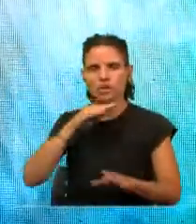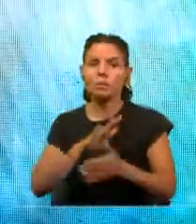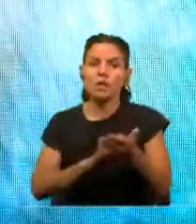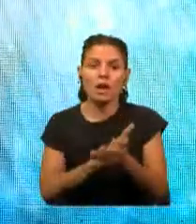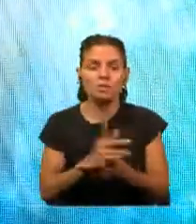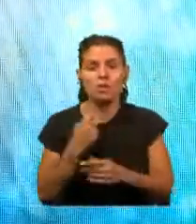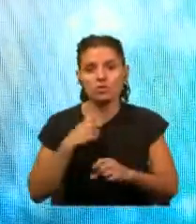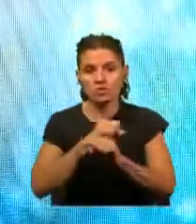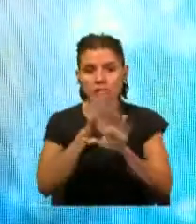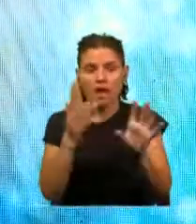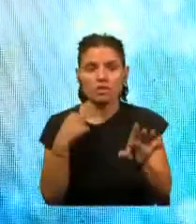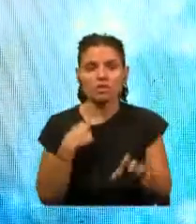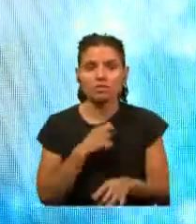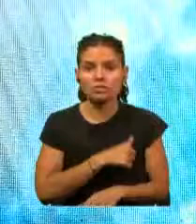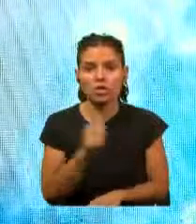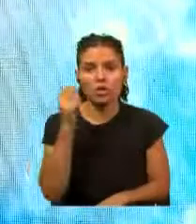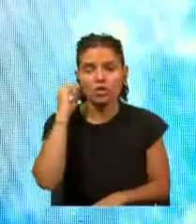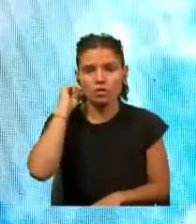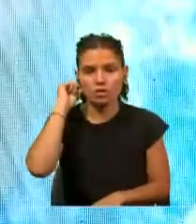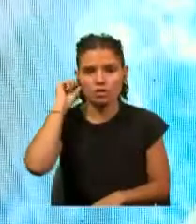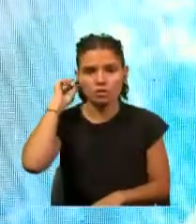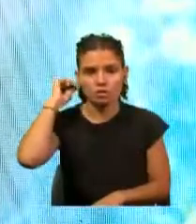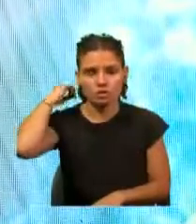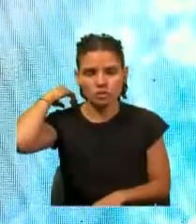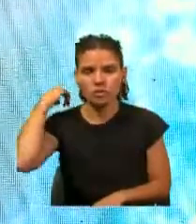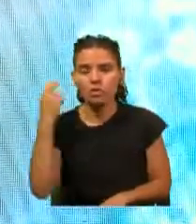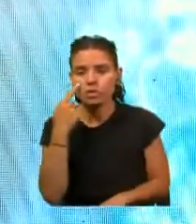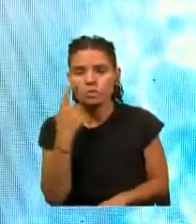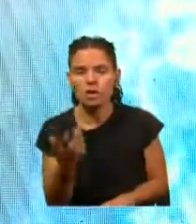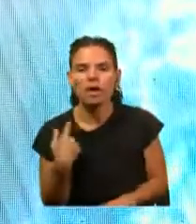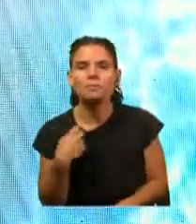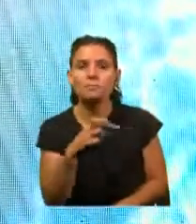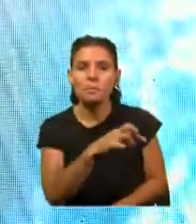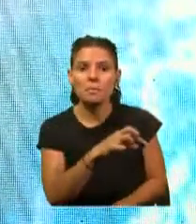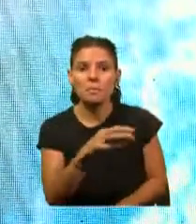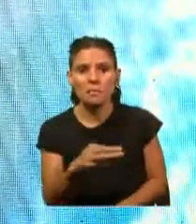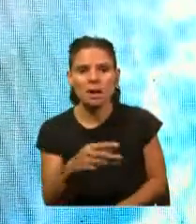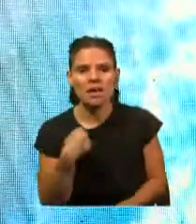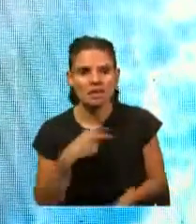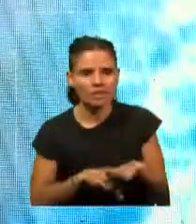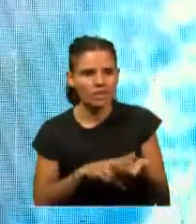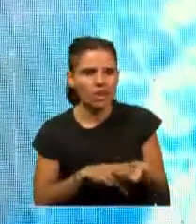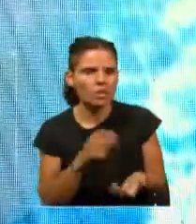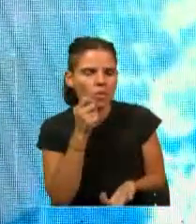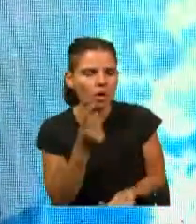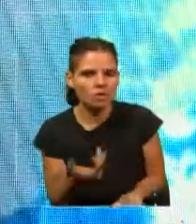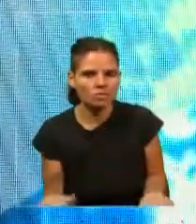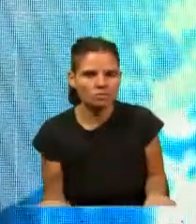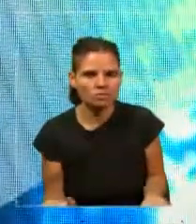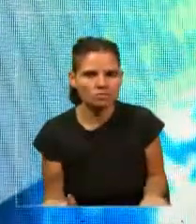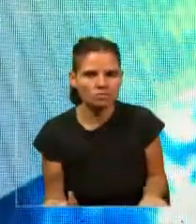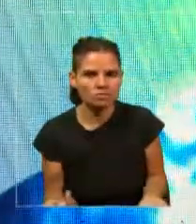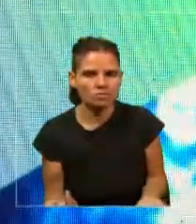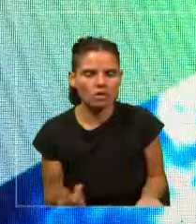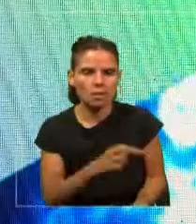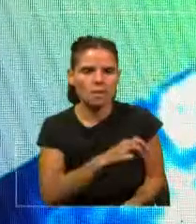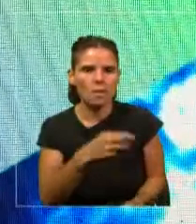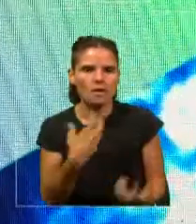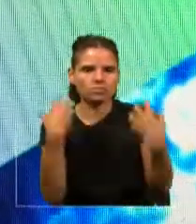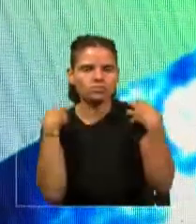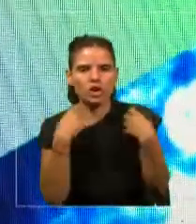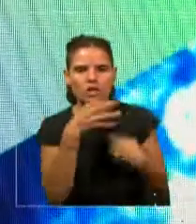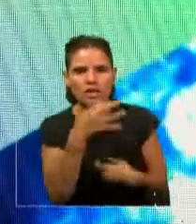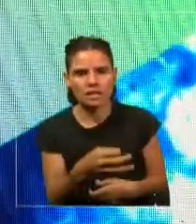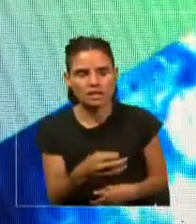casi todos conocemos acá. La verdad de los papás, de los padres, de los apoderados, por ejemplo, nos dicen cuando éramos niños, son